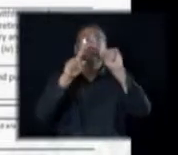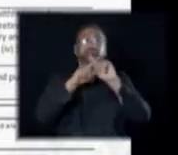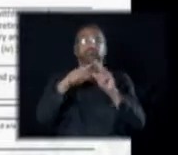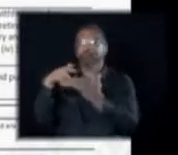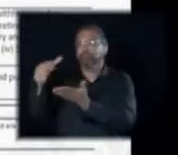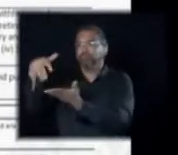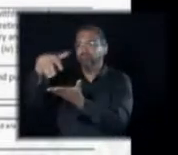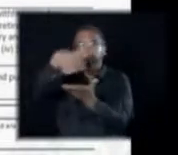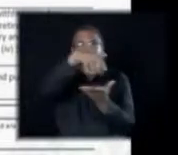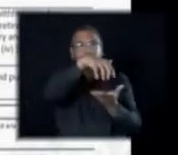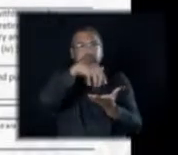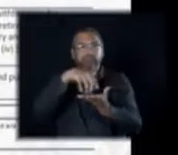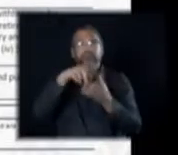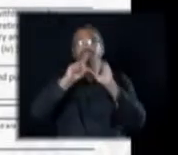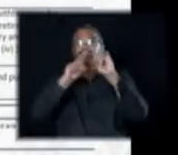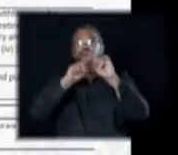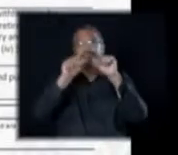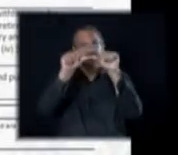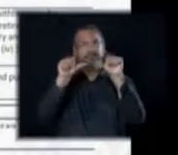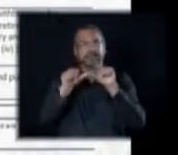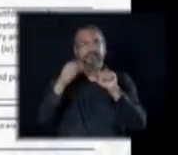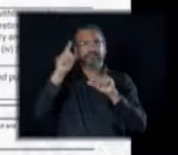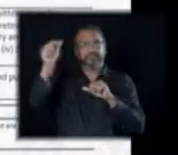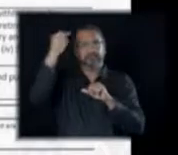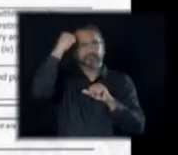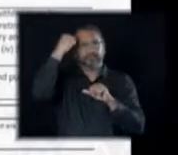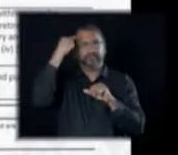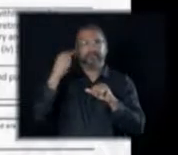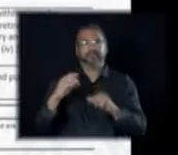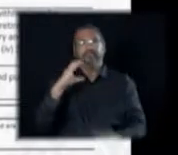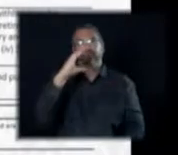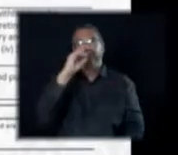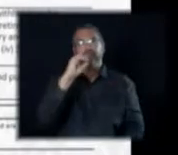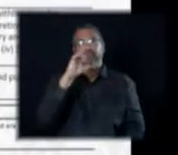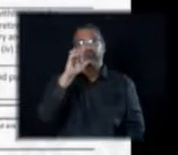Las cuentas de cambio de esta cuenta son las de colecturías